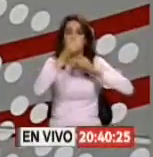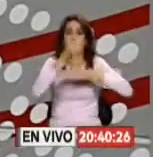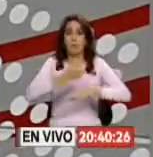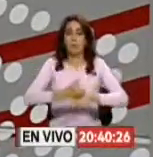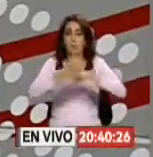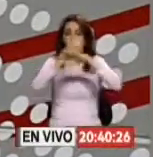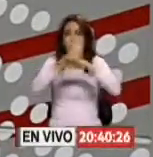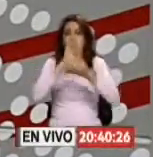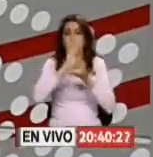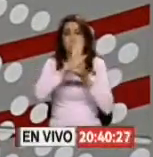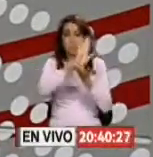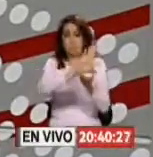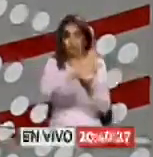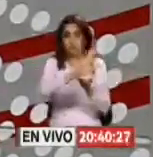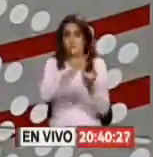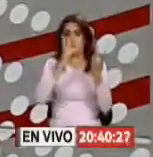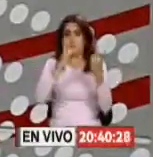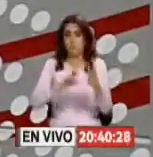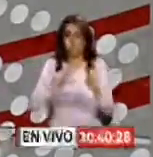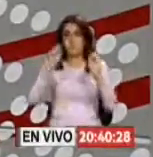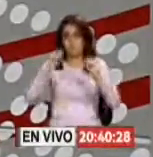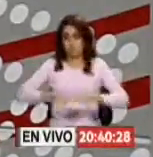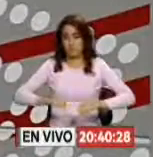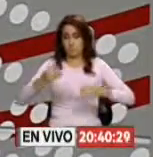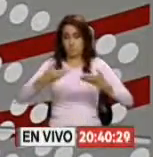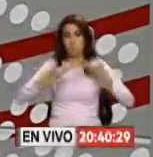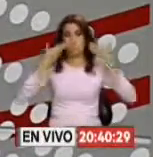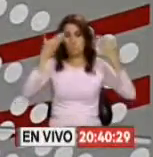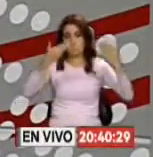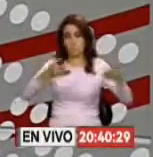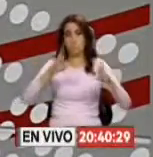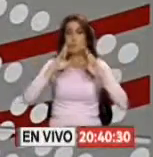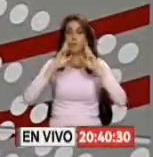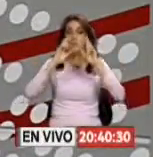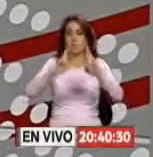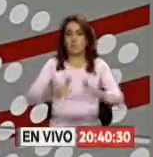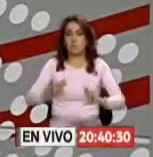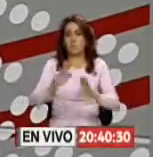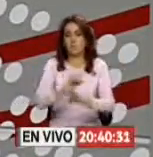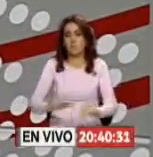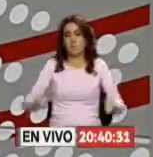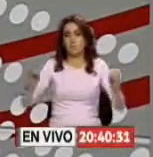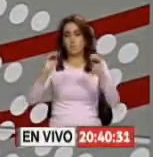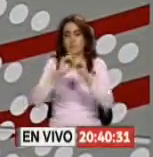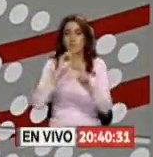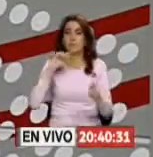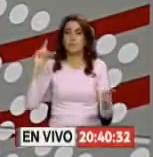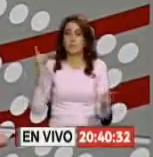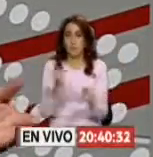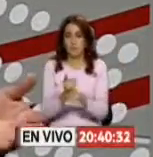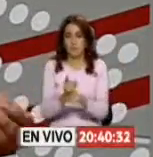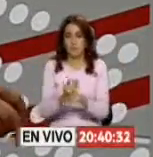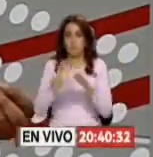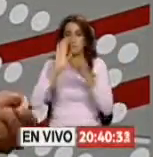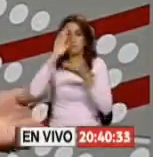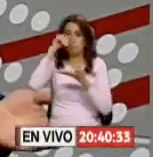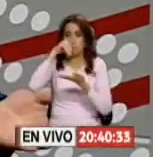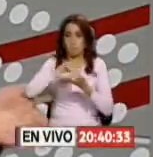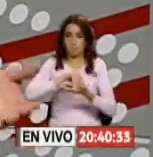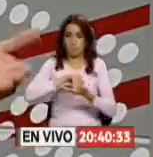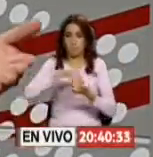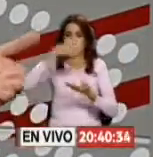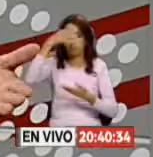del Instituto Ecuatoriano de Seguridad Social puedan ofrecer una respuesta ya mucho más certera y firme en torno a la entrega